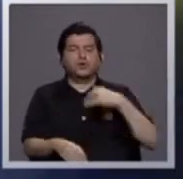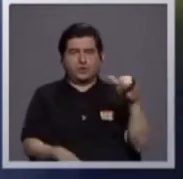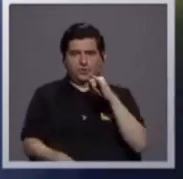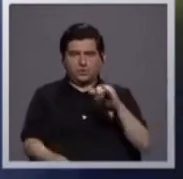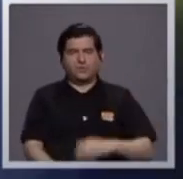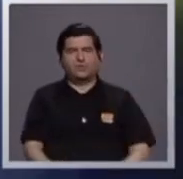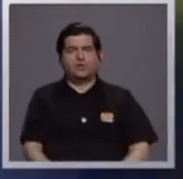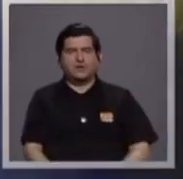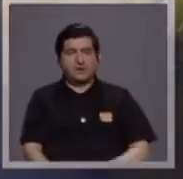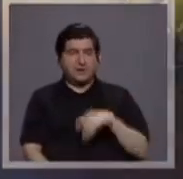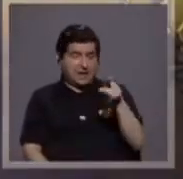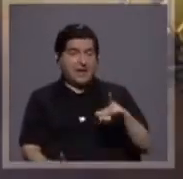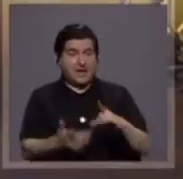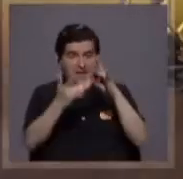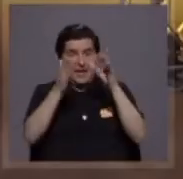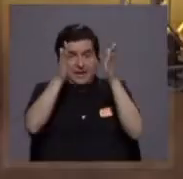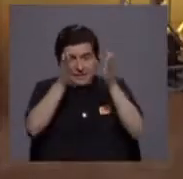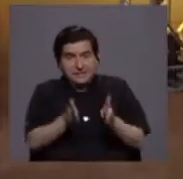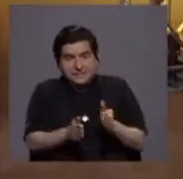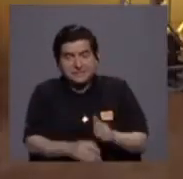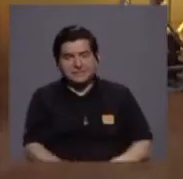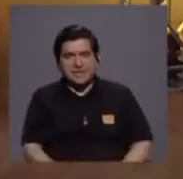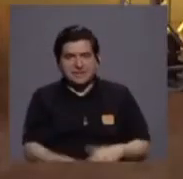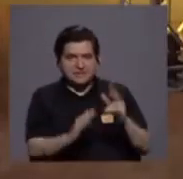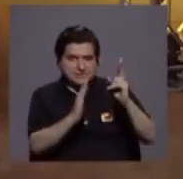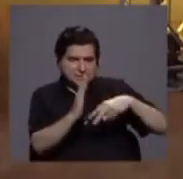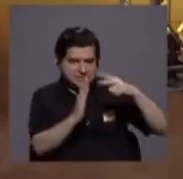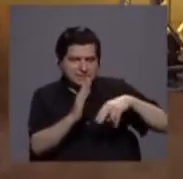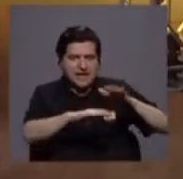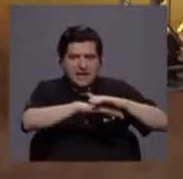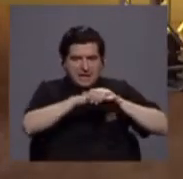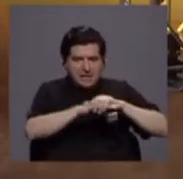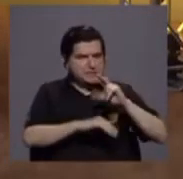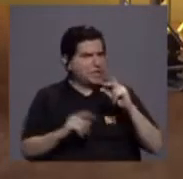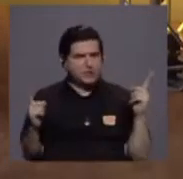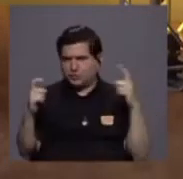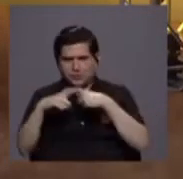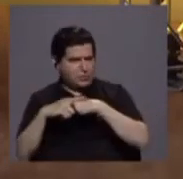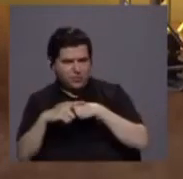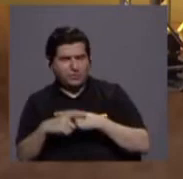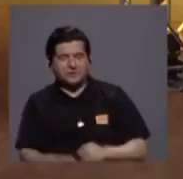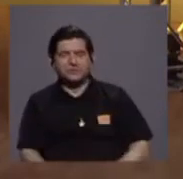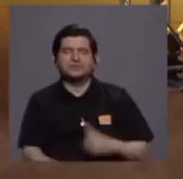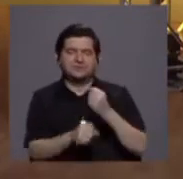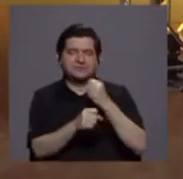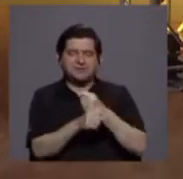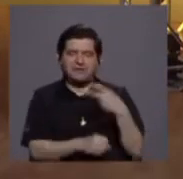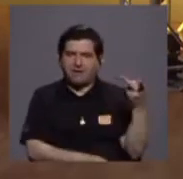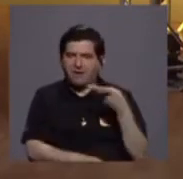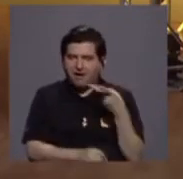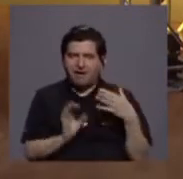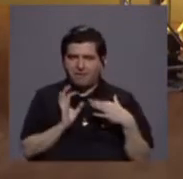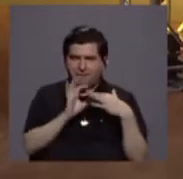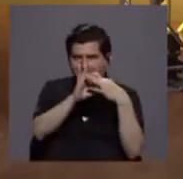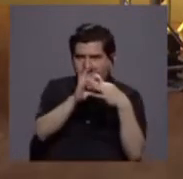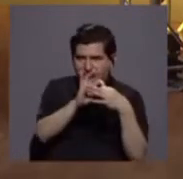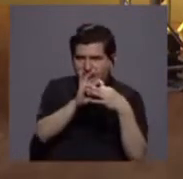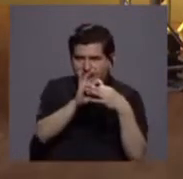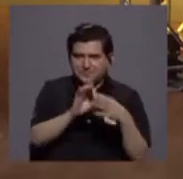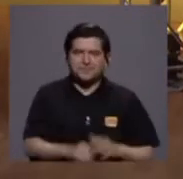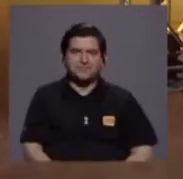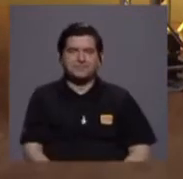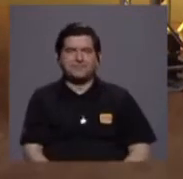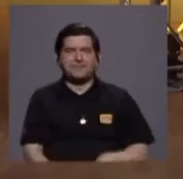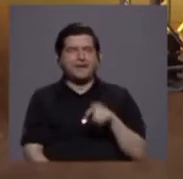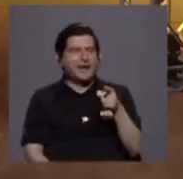la traductora es una experta en literatura inglesa y no en complejidad, y entonces teníamos que trabajar en conjunto, ¿no? Entonces esa fue un